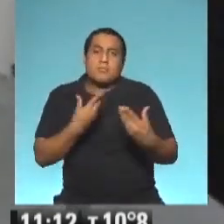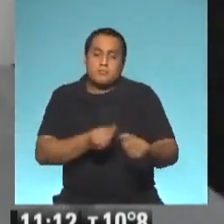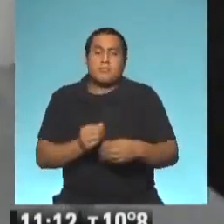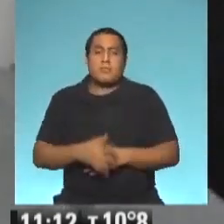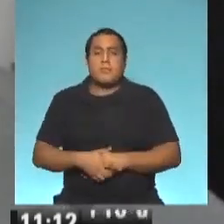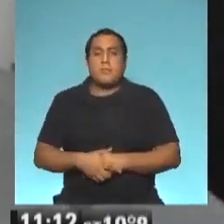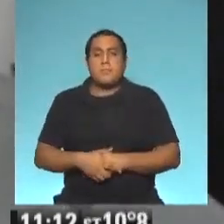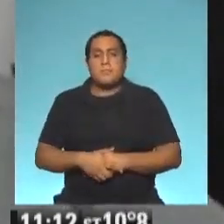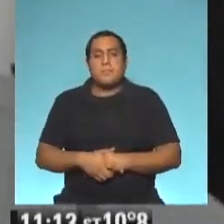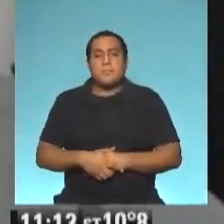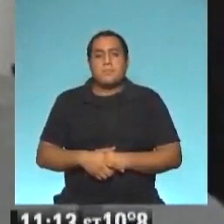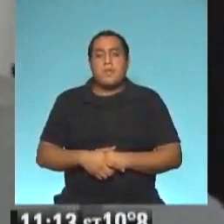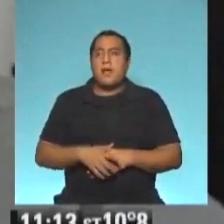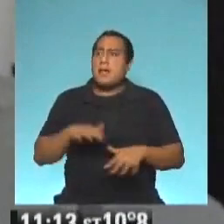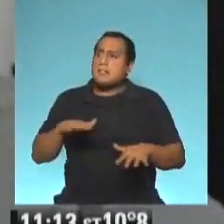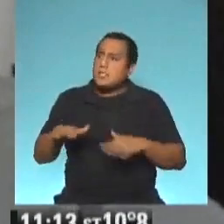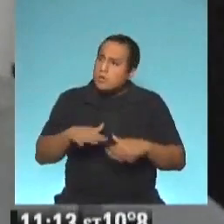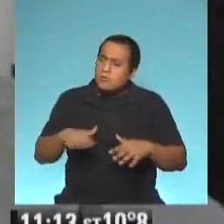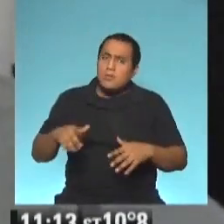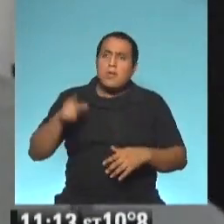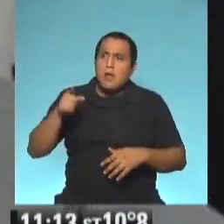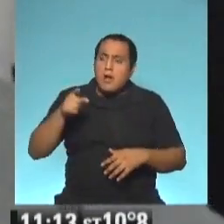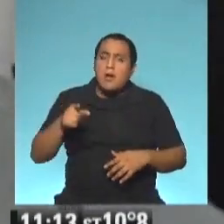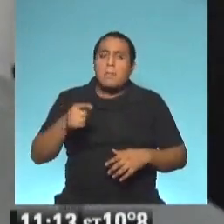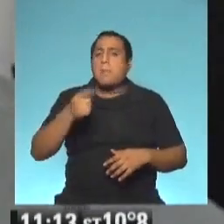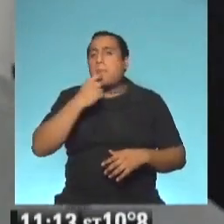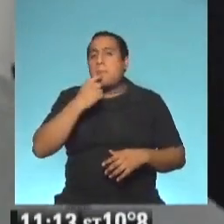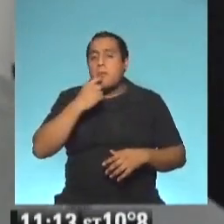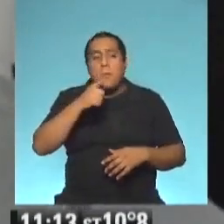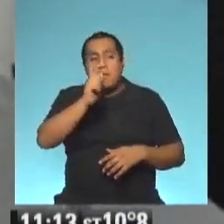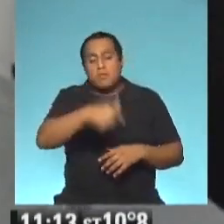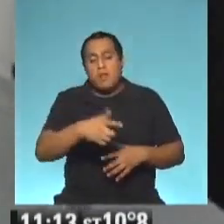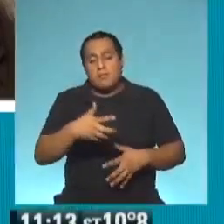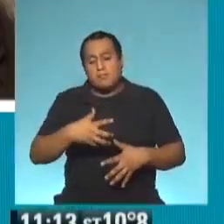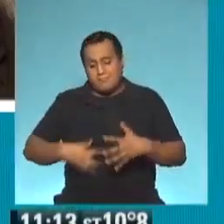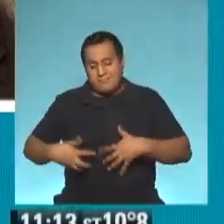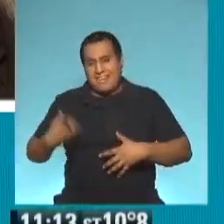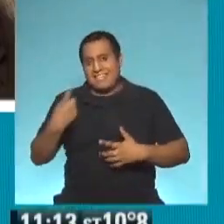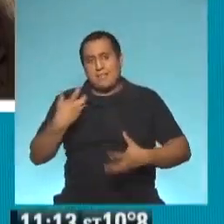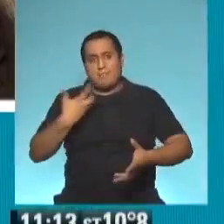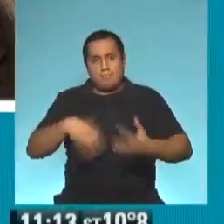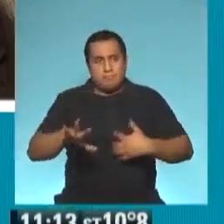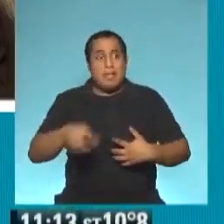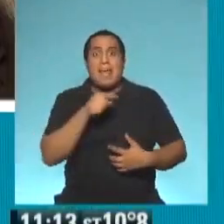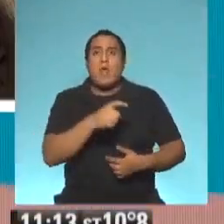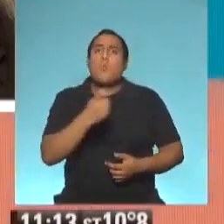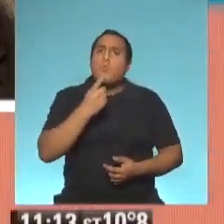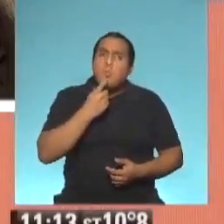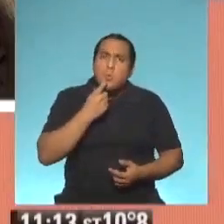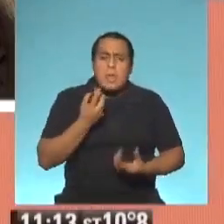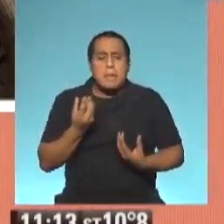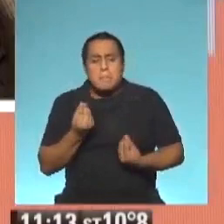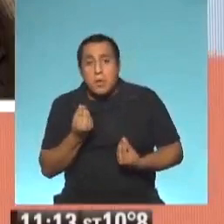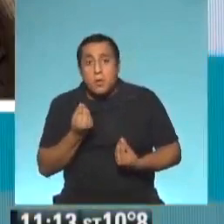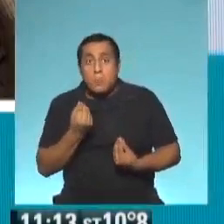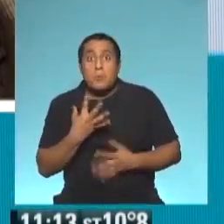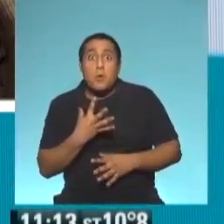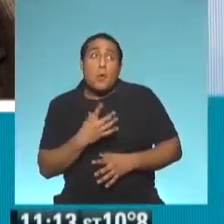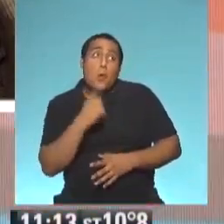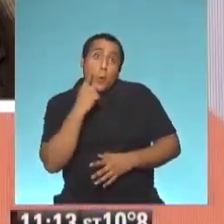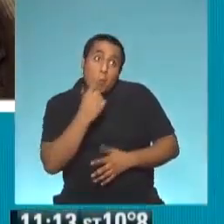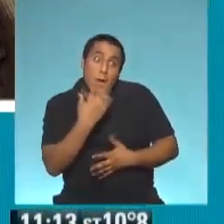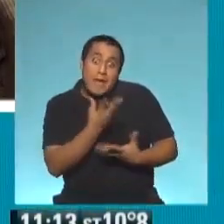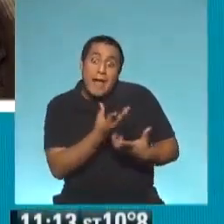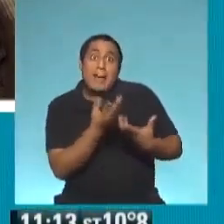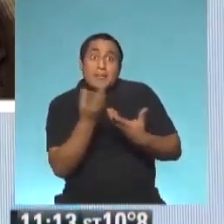Me imagino esa situación donde hay alguien que, por supuesto, cuando le dicen tenés que trasplantarte, está lleno de dudas, de temores, y vos ahí pudiendo